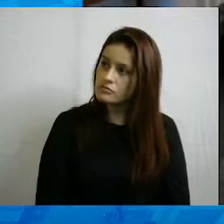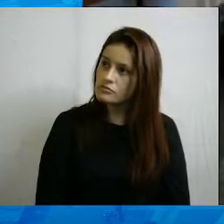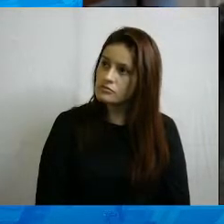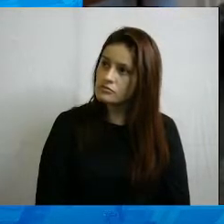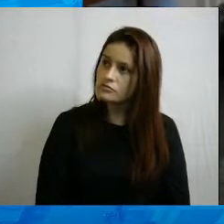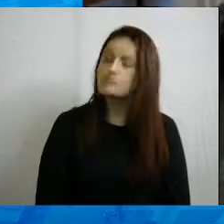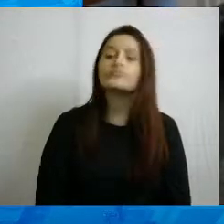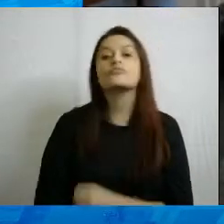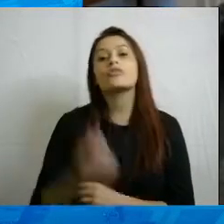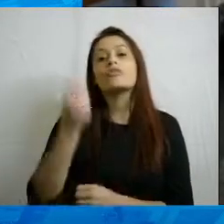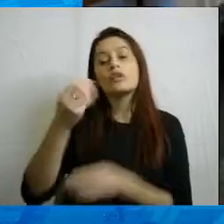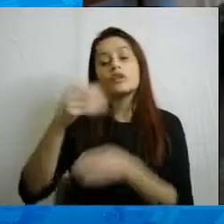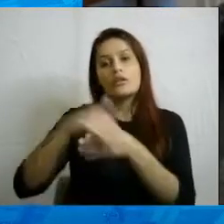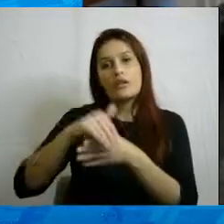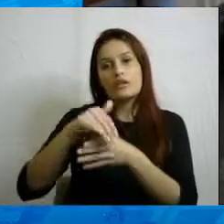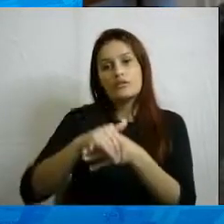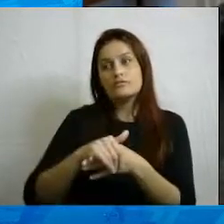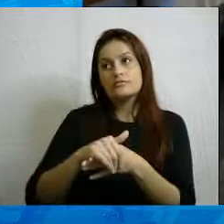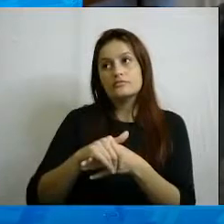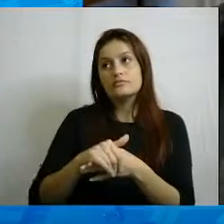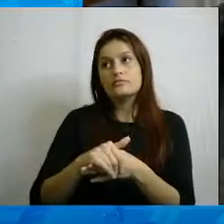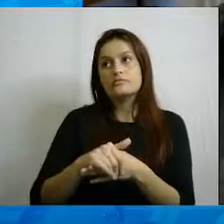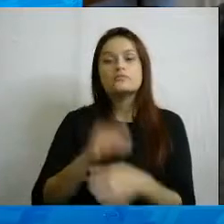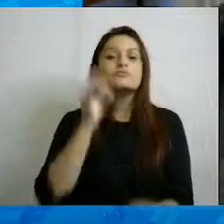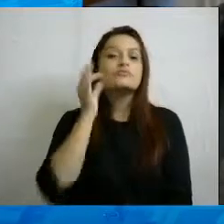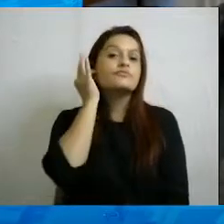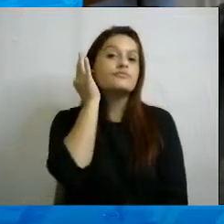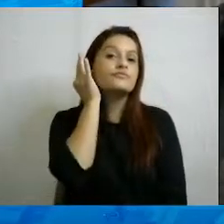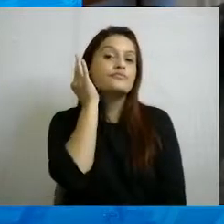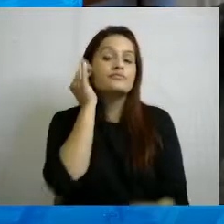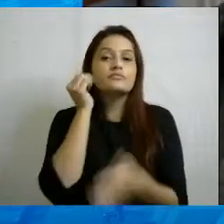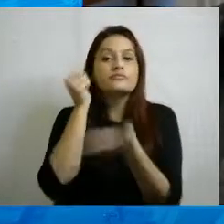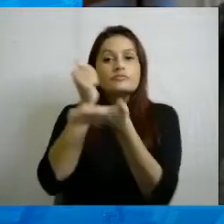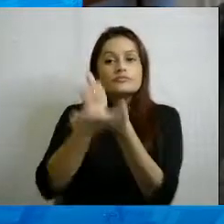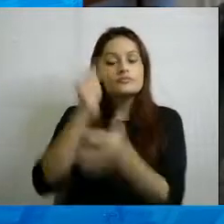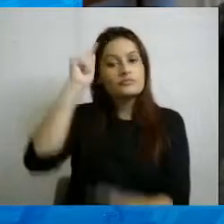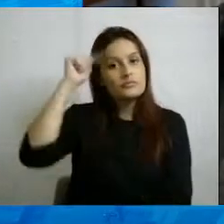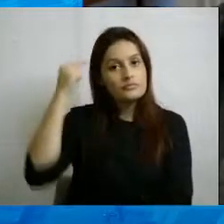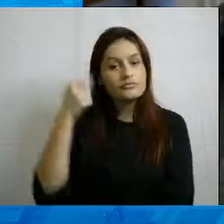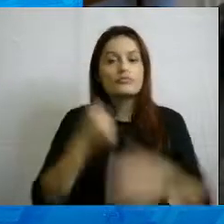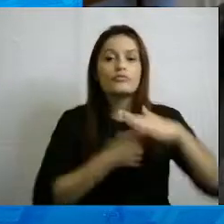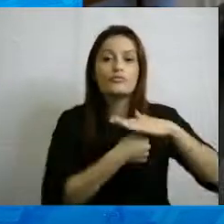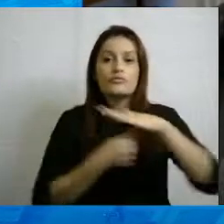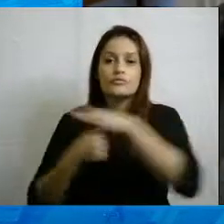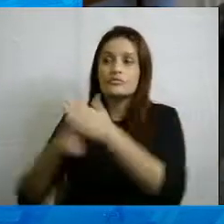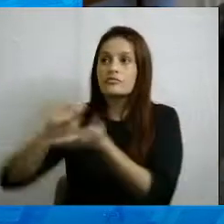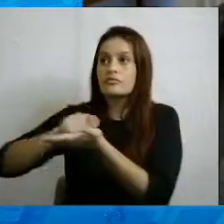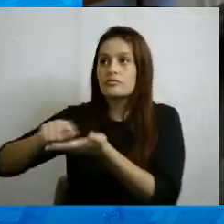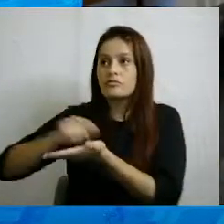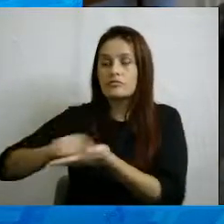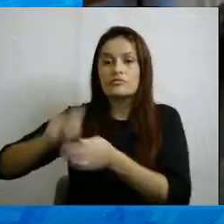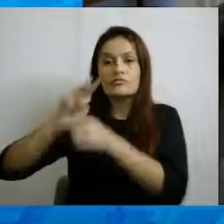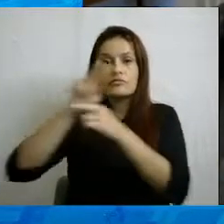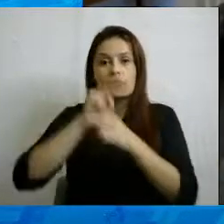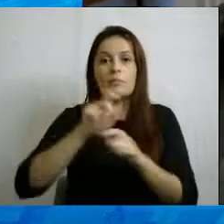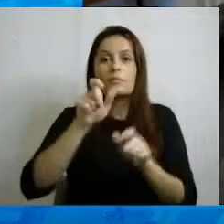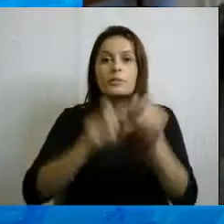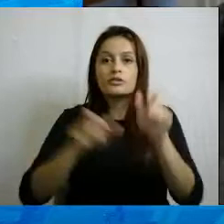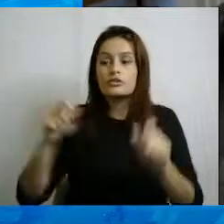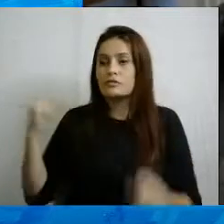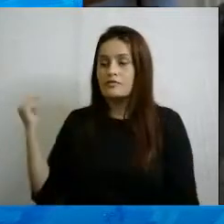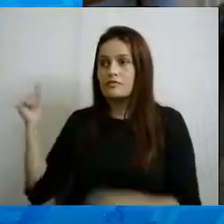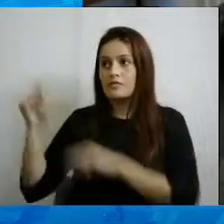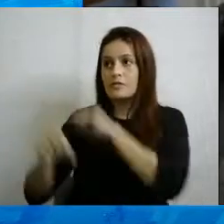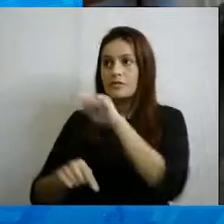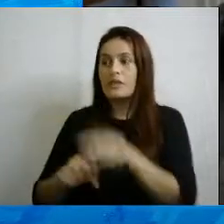Muy buenas tardes, señorita alcaldesa, señores concejales, señor secretario y a los dirigentes presentes y también a los